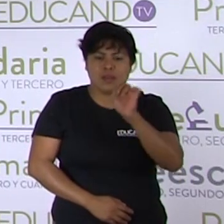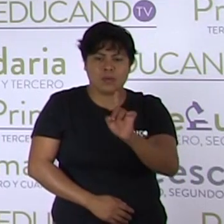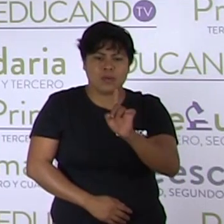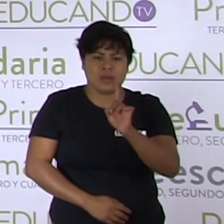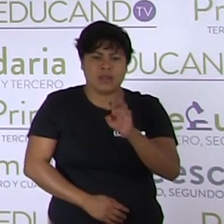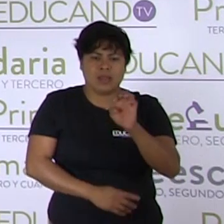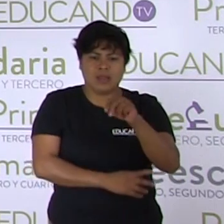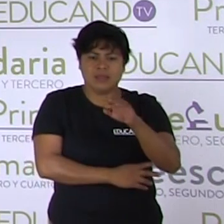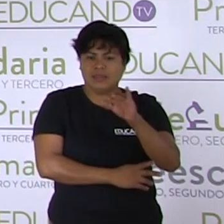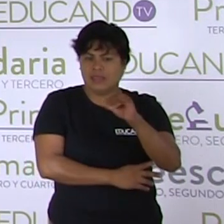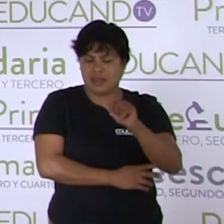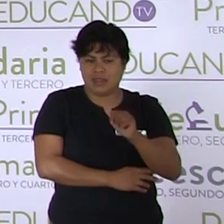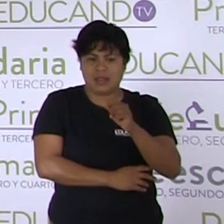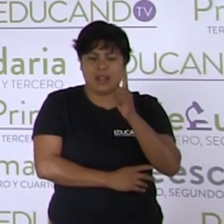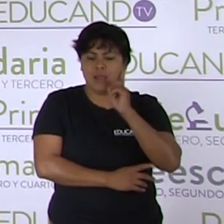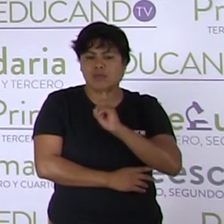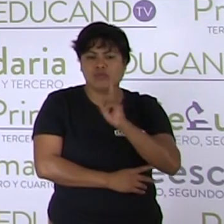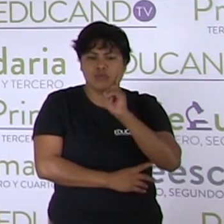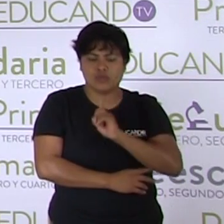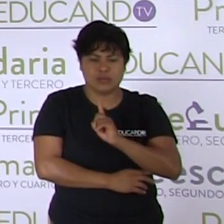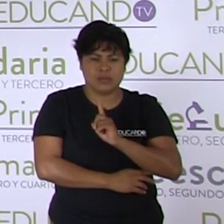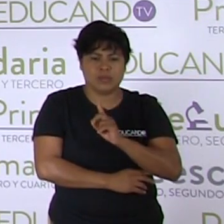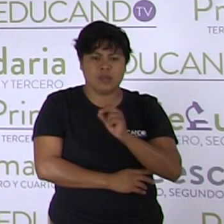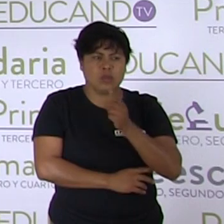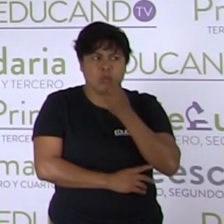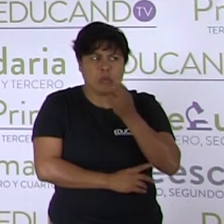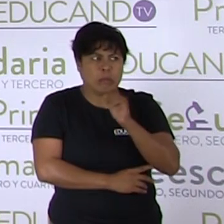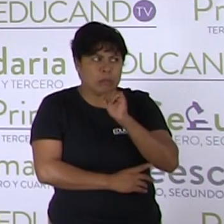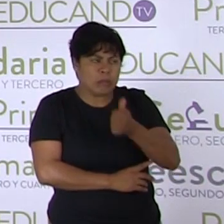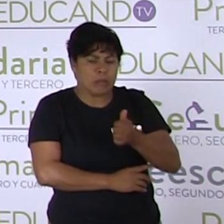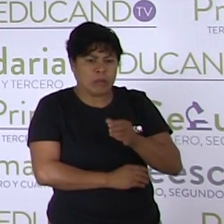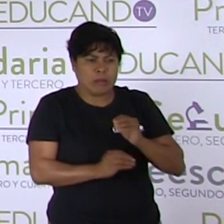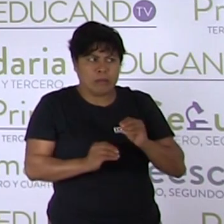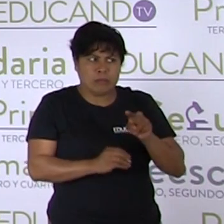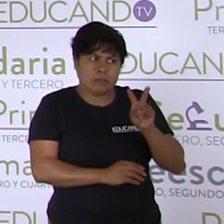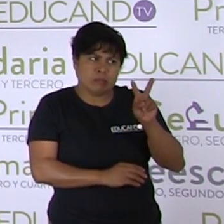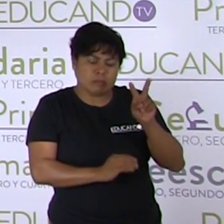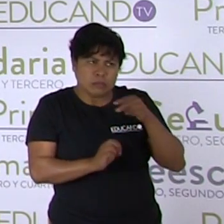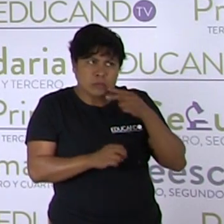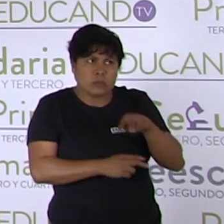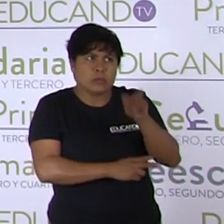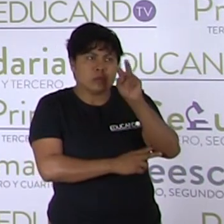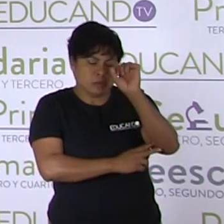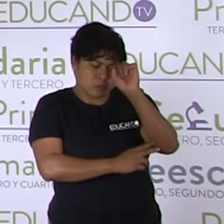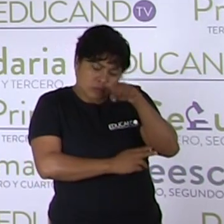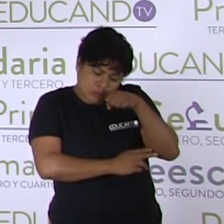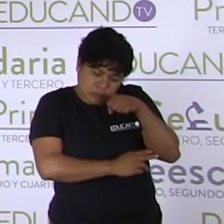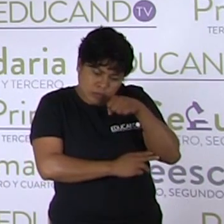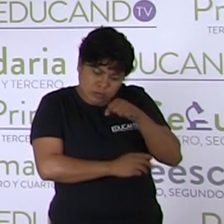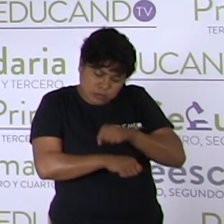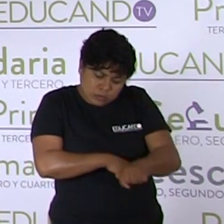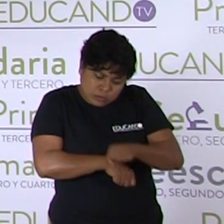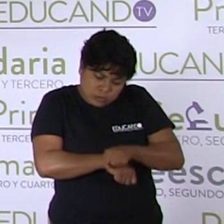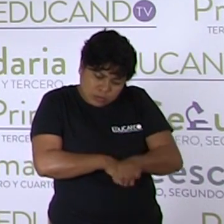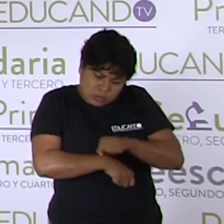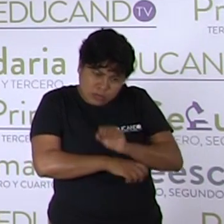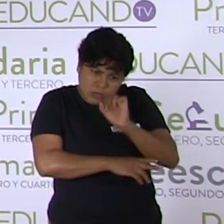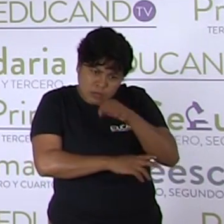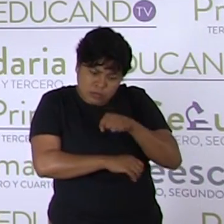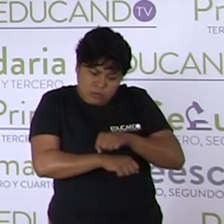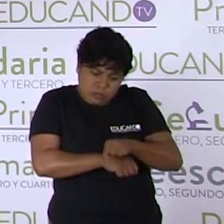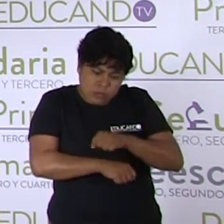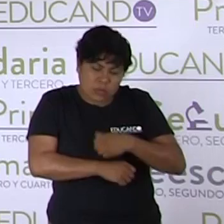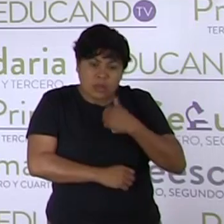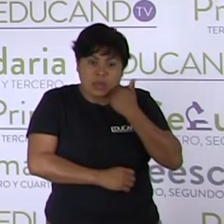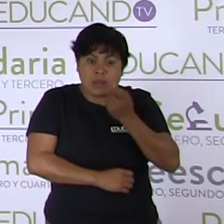ancina. La muchacha no contestó nada, ni le vio a la cara siquiera, continuó lavando.